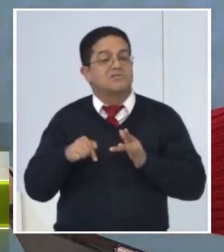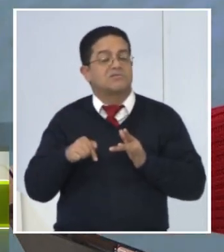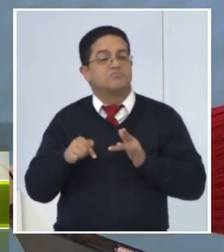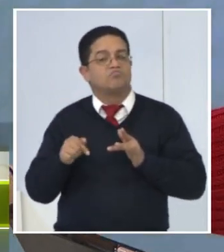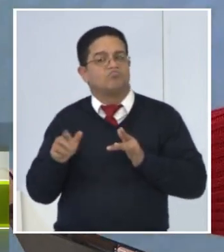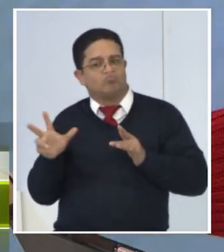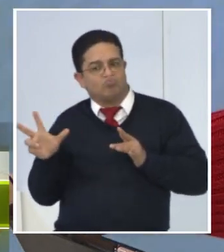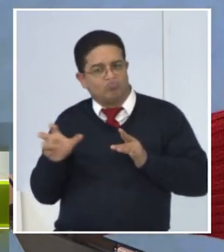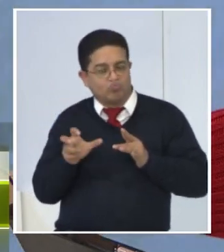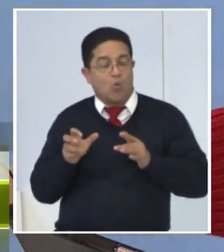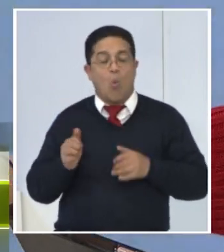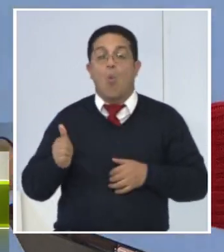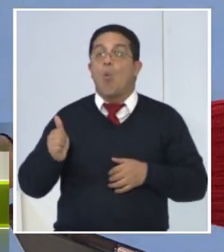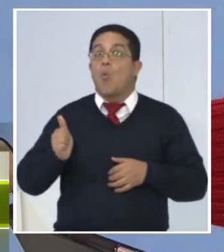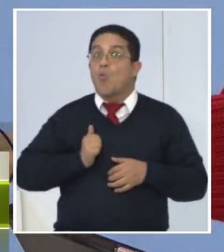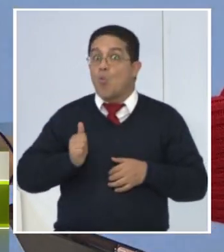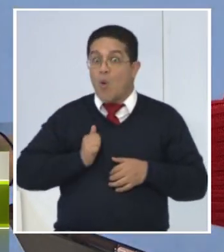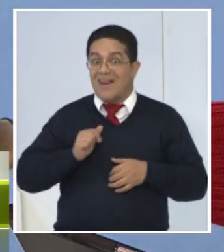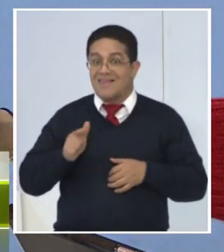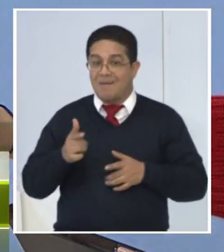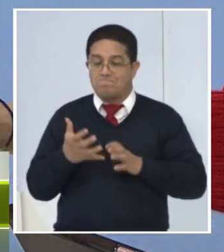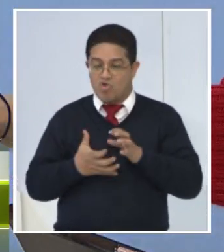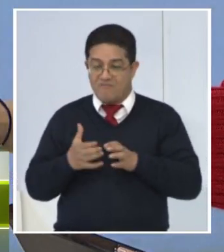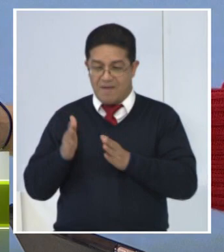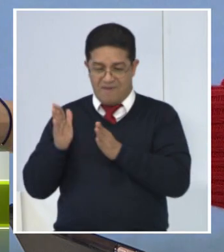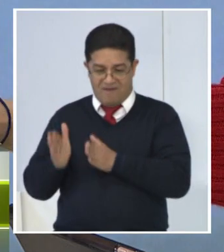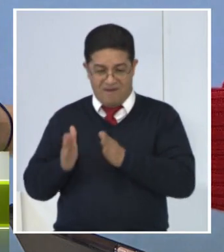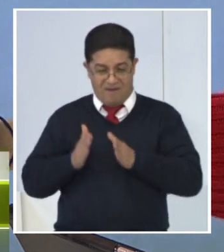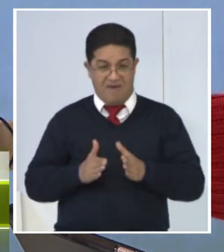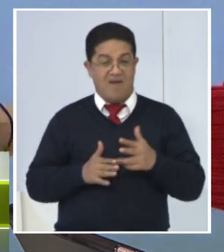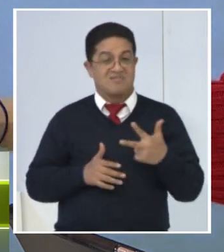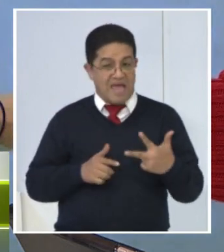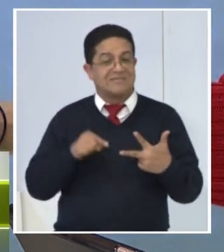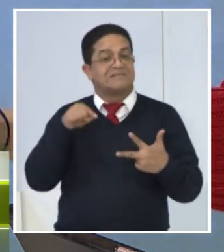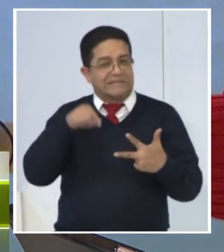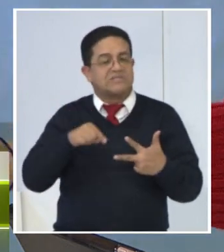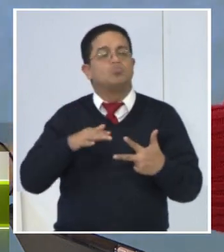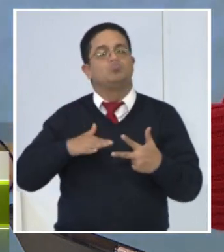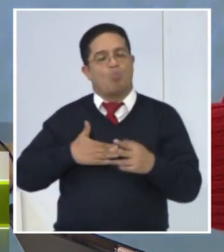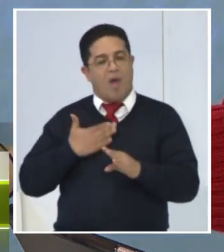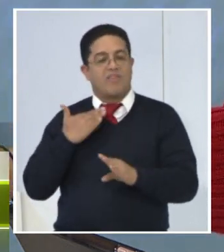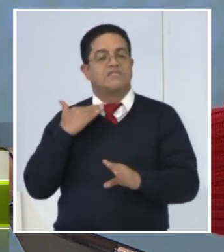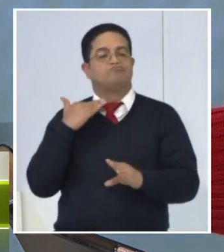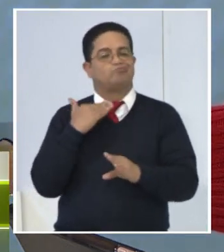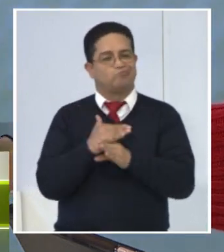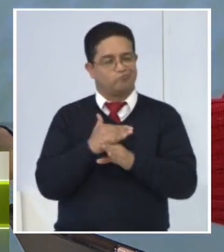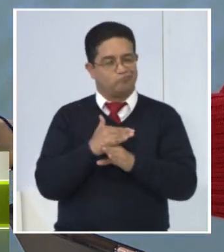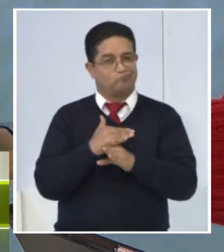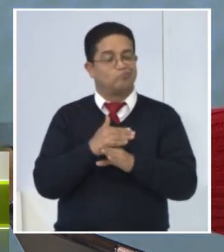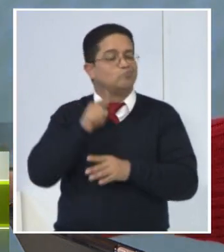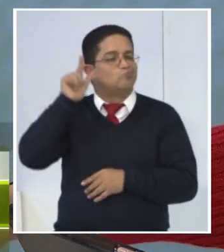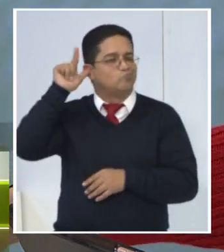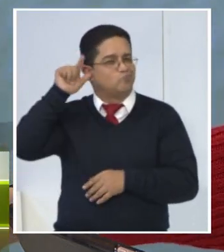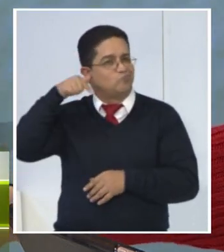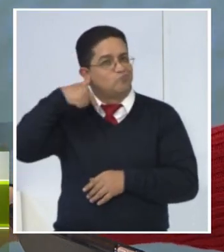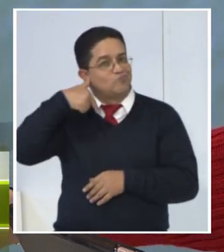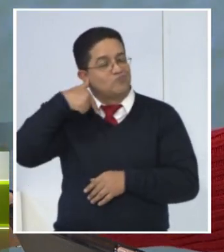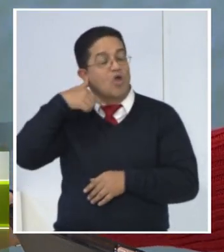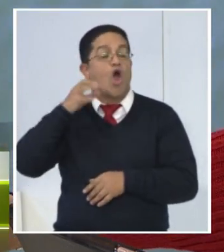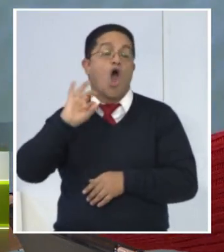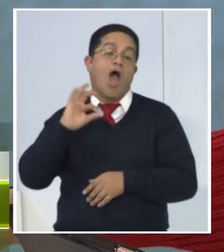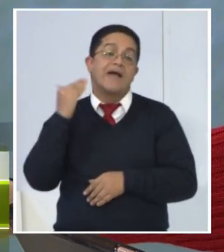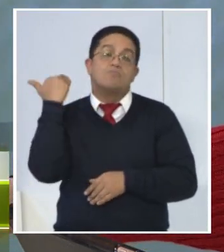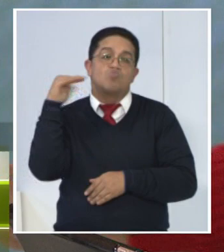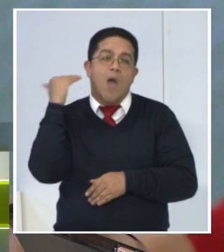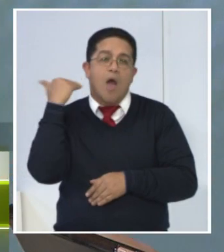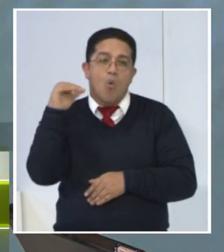audición. Cualquier afectación en alguno de estos segmentos es lo que puede generar un proceso de pérdida auditiva o hipoacusia,